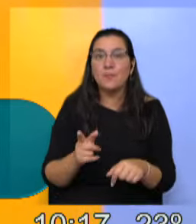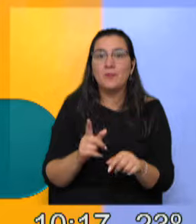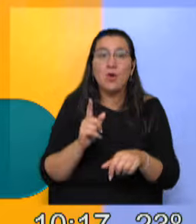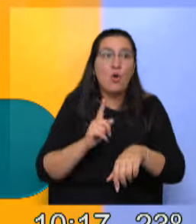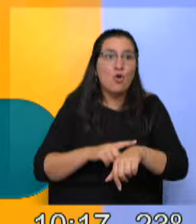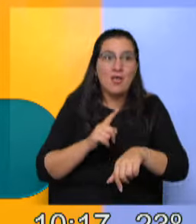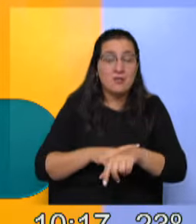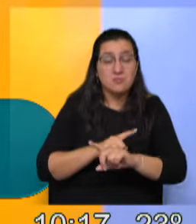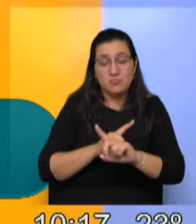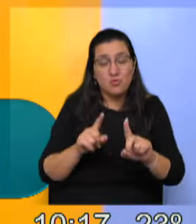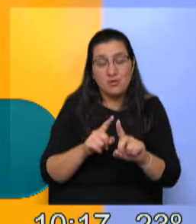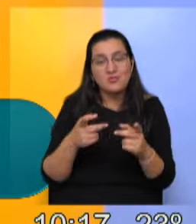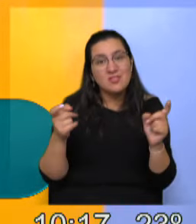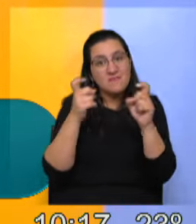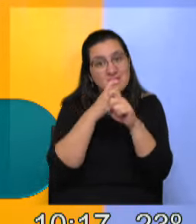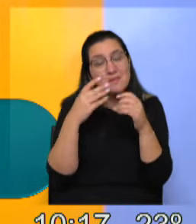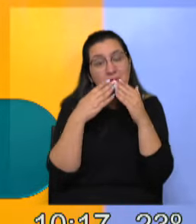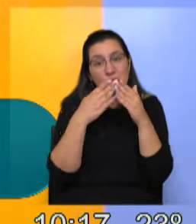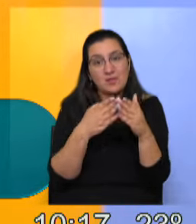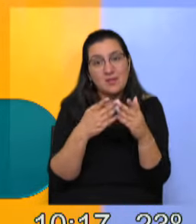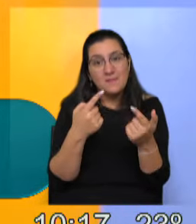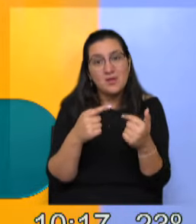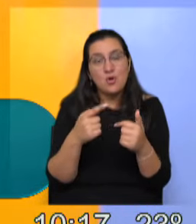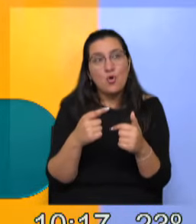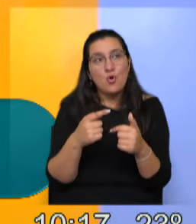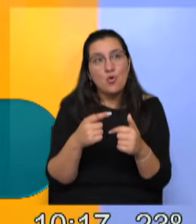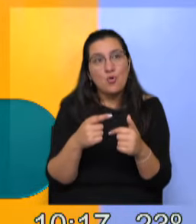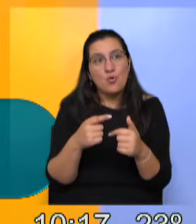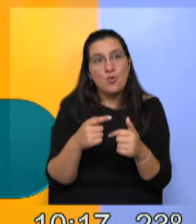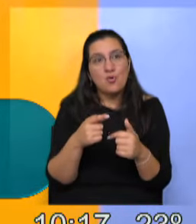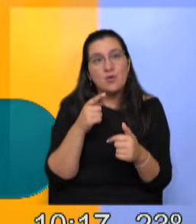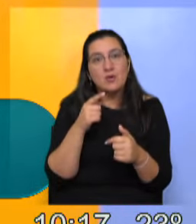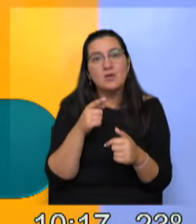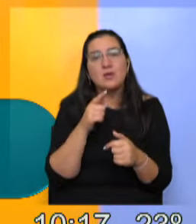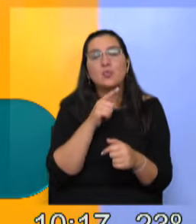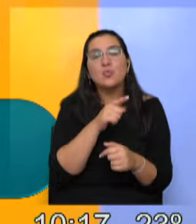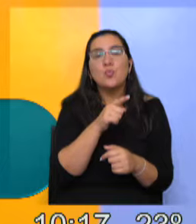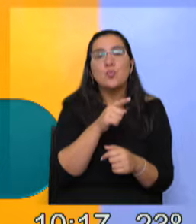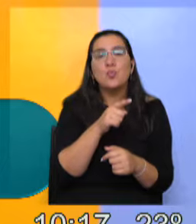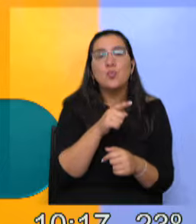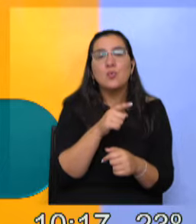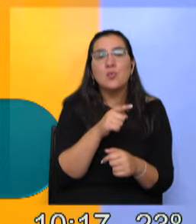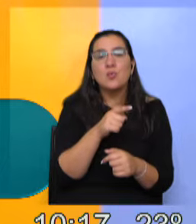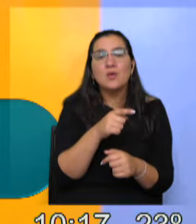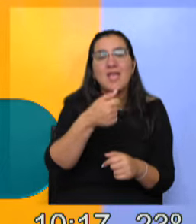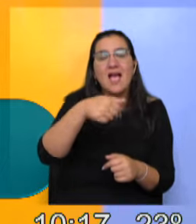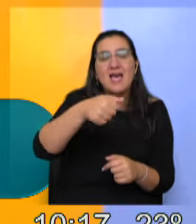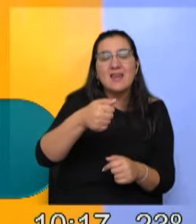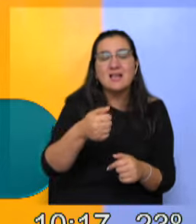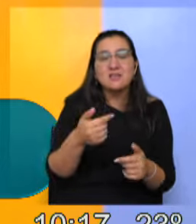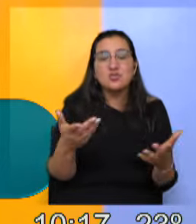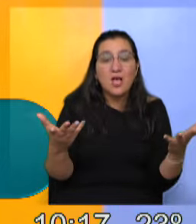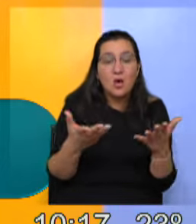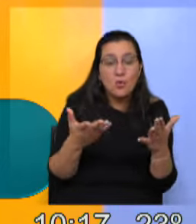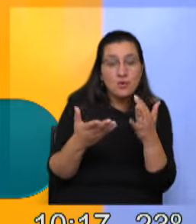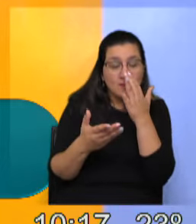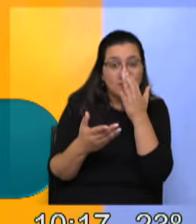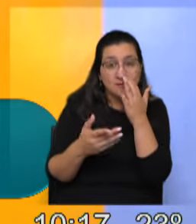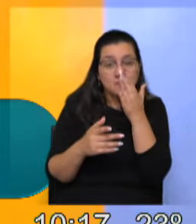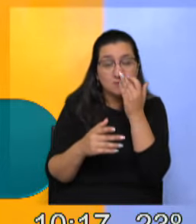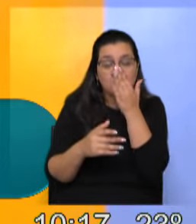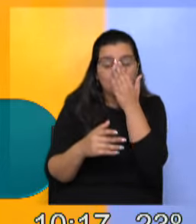es muy difícil preguntarte esto. Pero, ¿qué Ana sos ahora? Soy otras